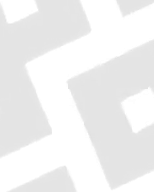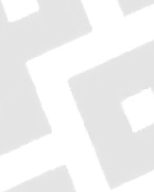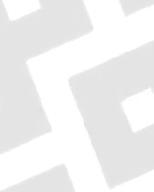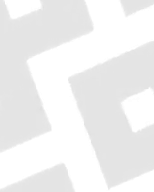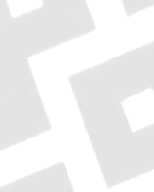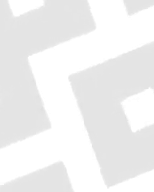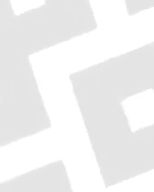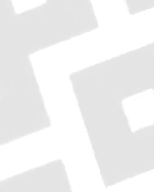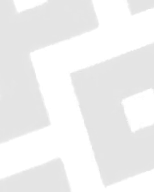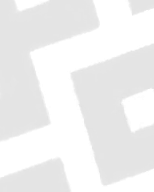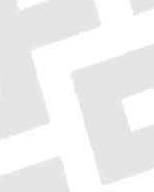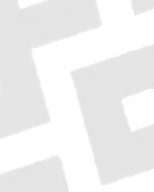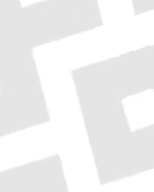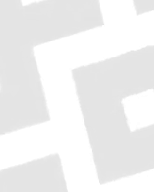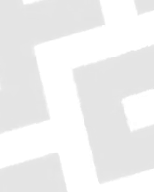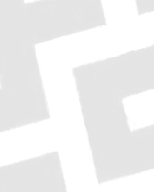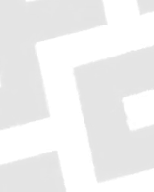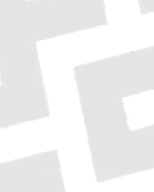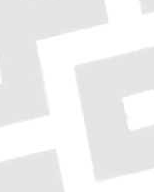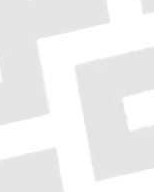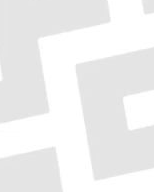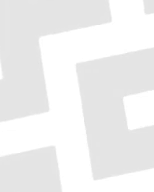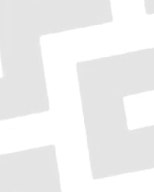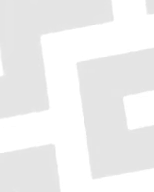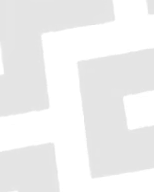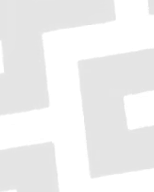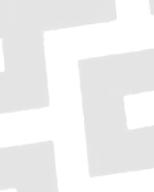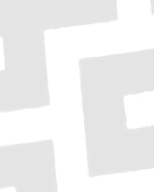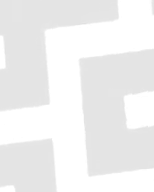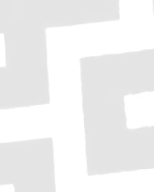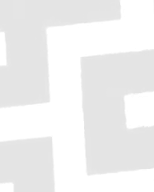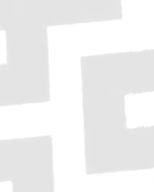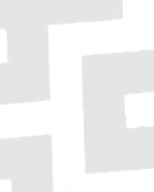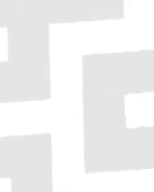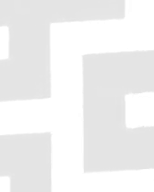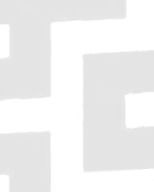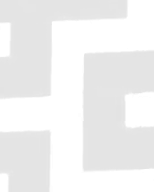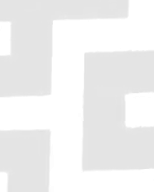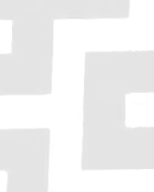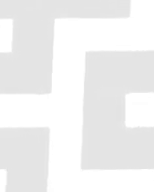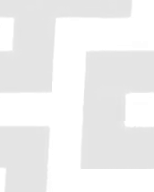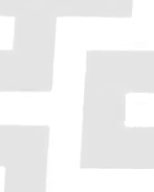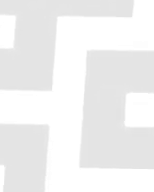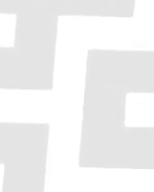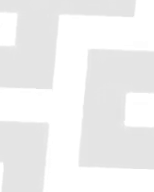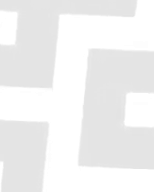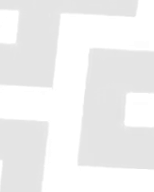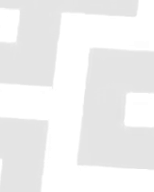Estrategia estatal contra el coronavirus. Actualización en Veracruz.